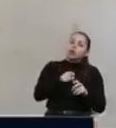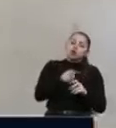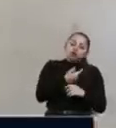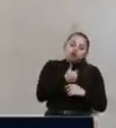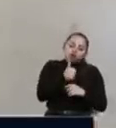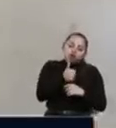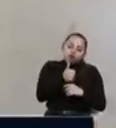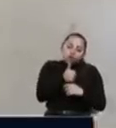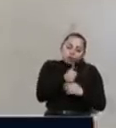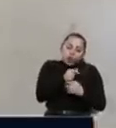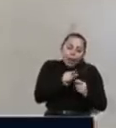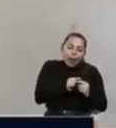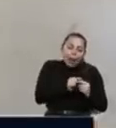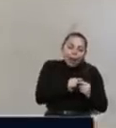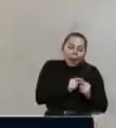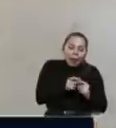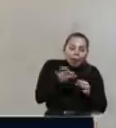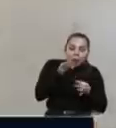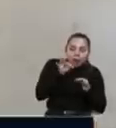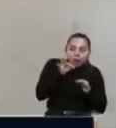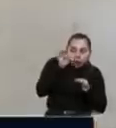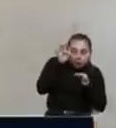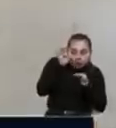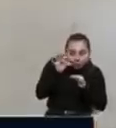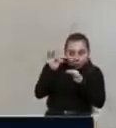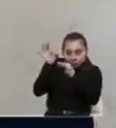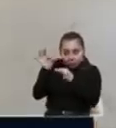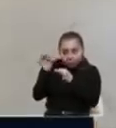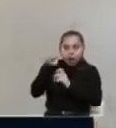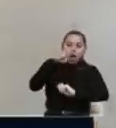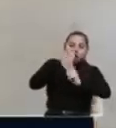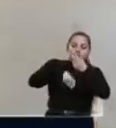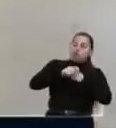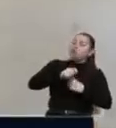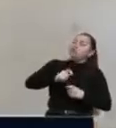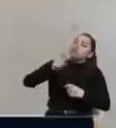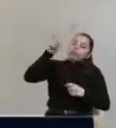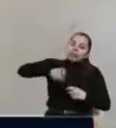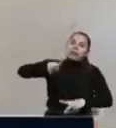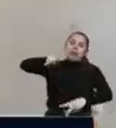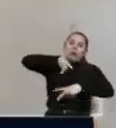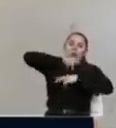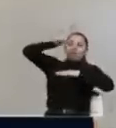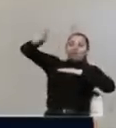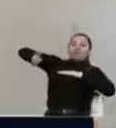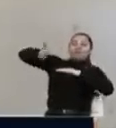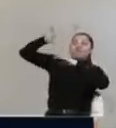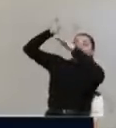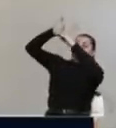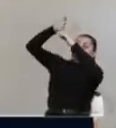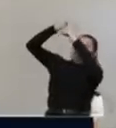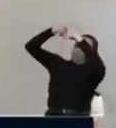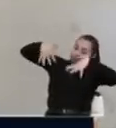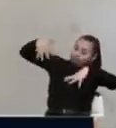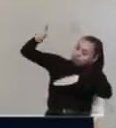gramos, a los dueños del negocio, toda esa